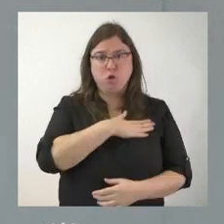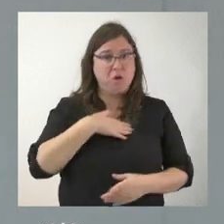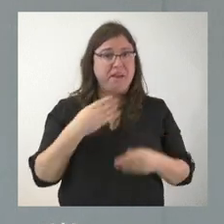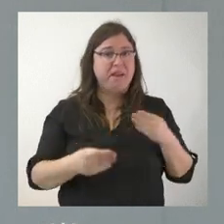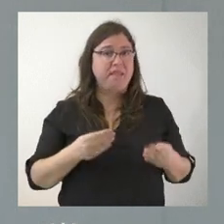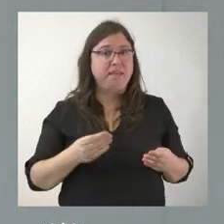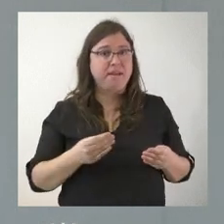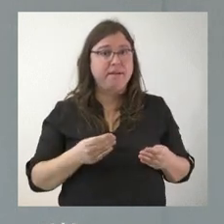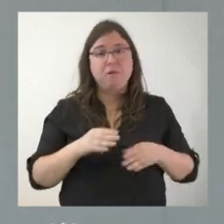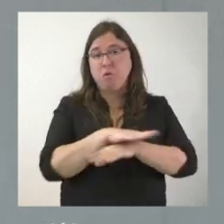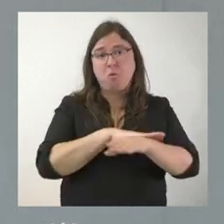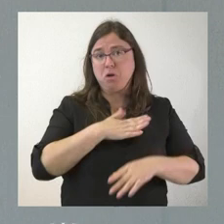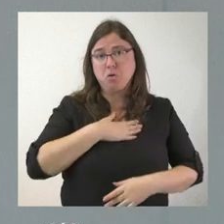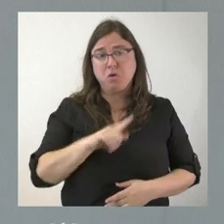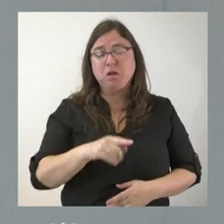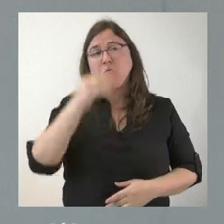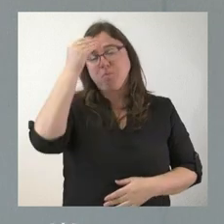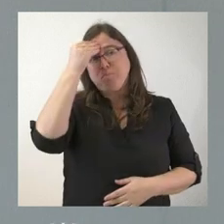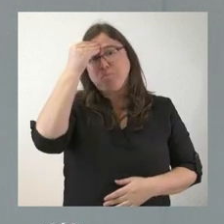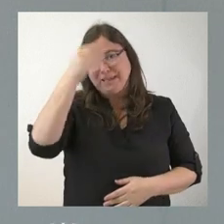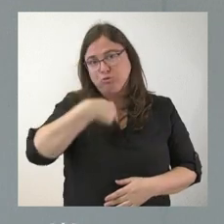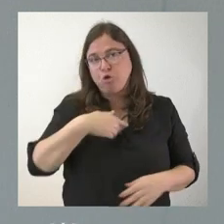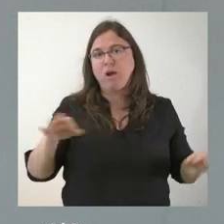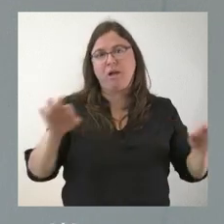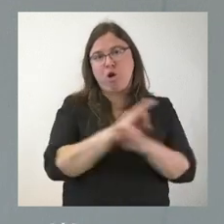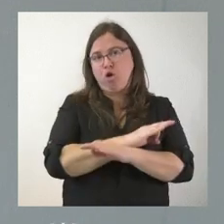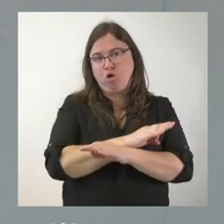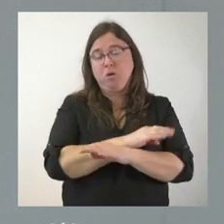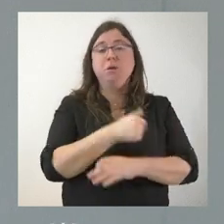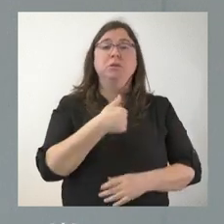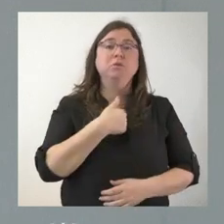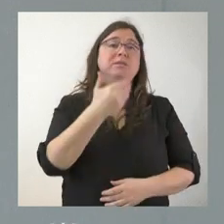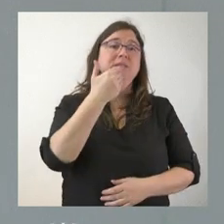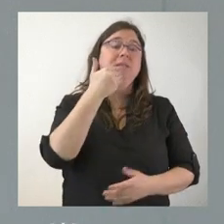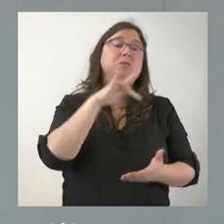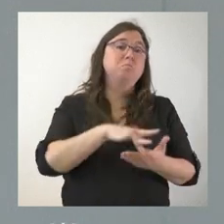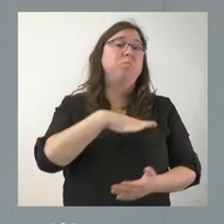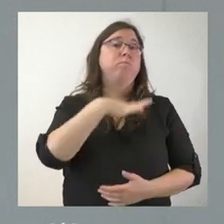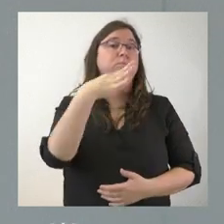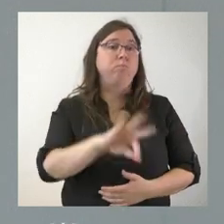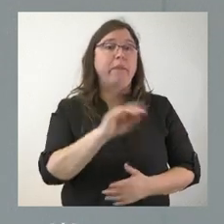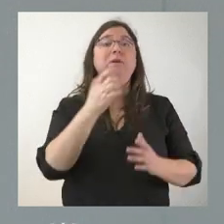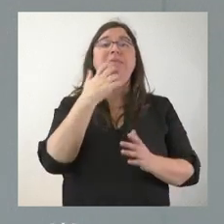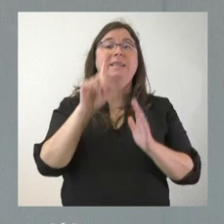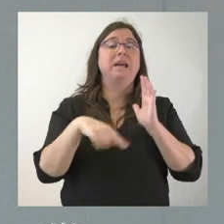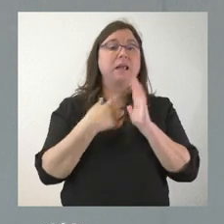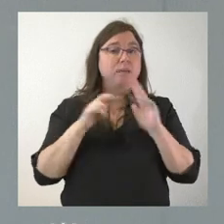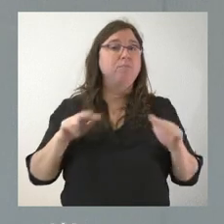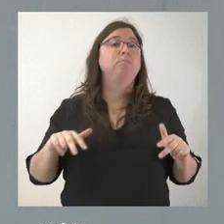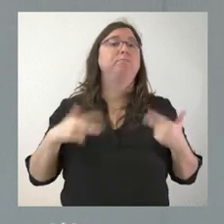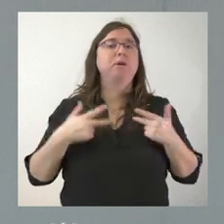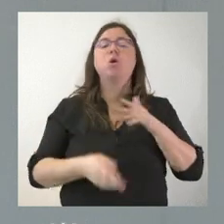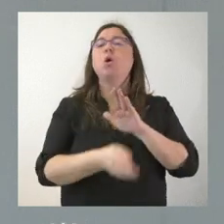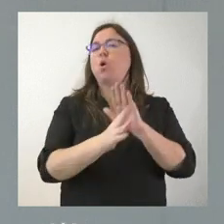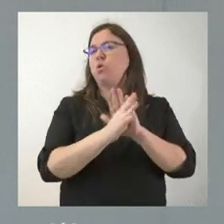del gobierno y yo creo que eso es un error y por tanto nosotros en la medida en que tengamos margen y que la ley vamos a seguir